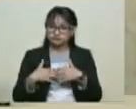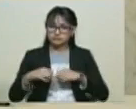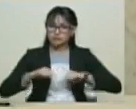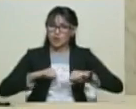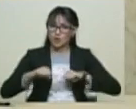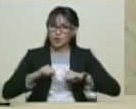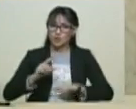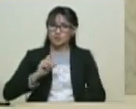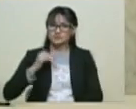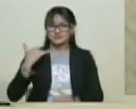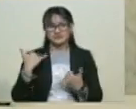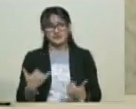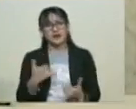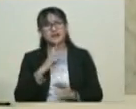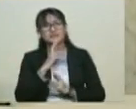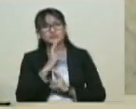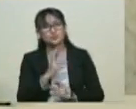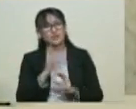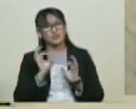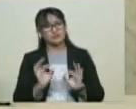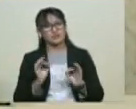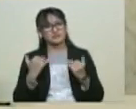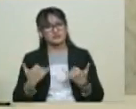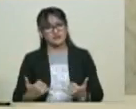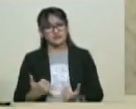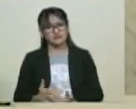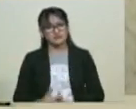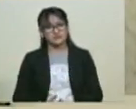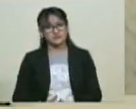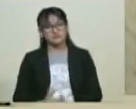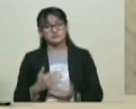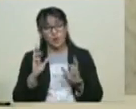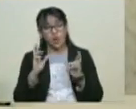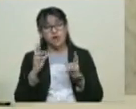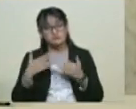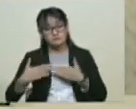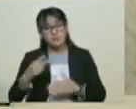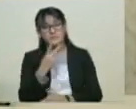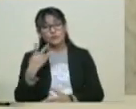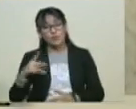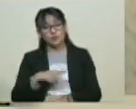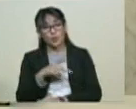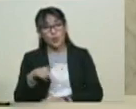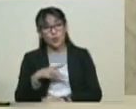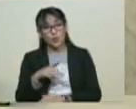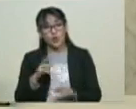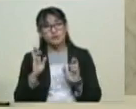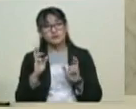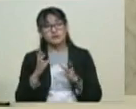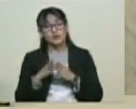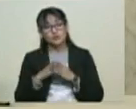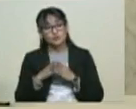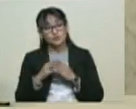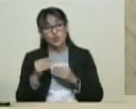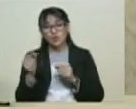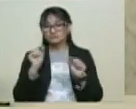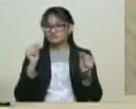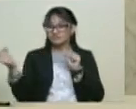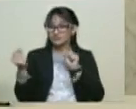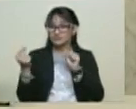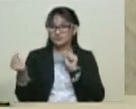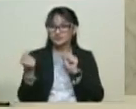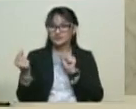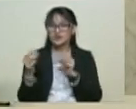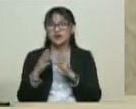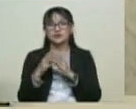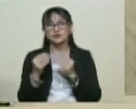Coordinación para la acción con resultados concretos. Espero las próximas 24 horas y aspiro que todo lo que aquí sea debatido y lo